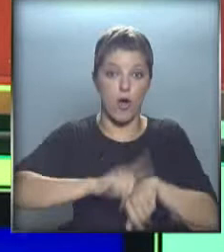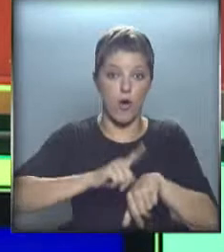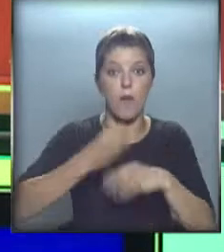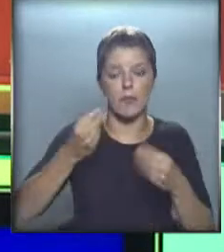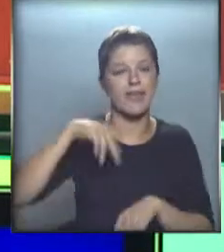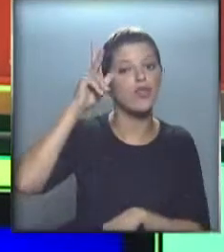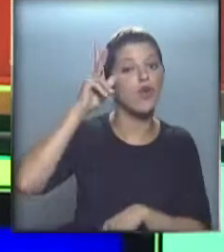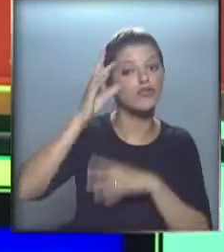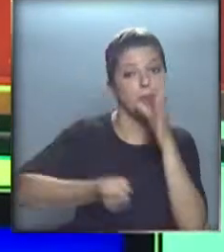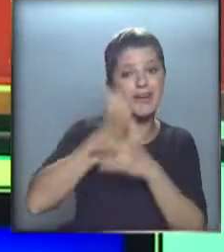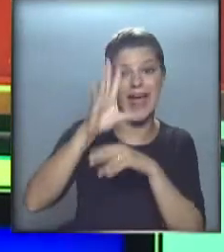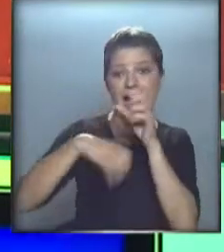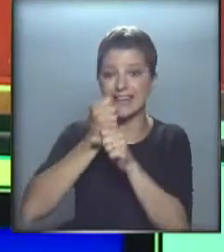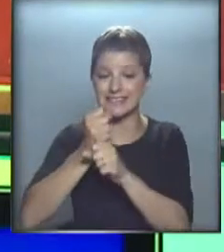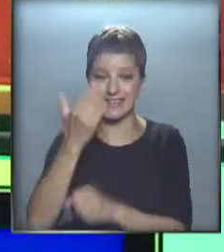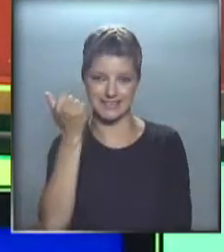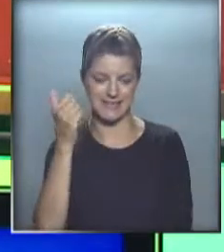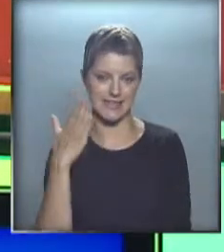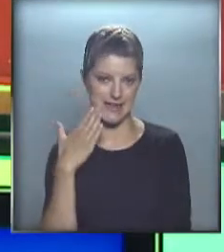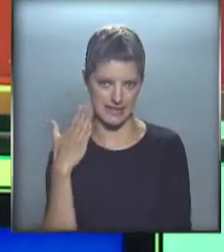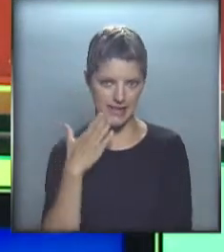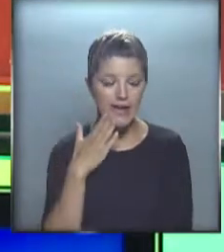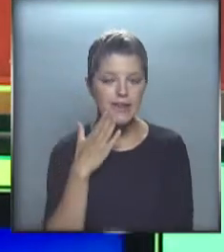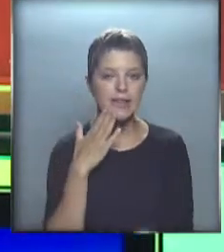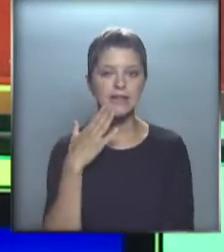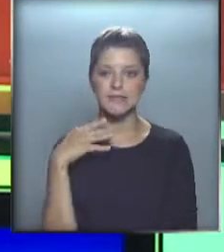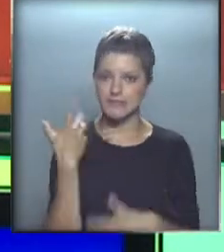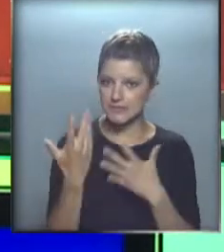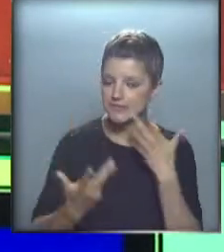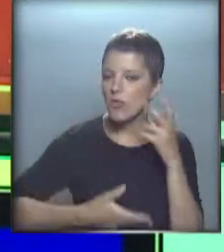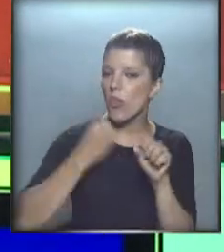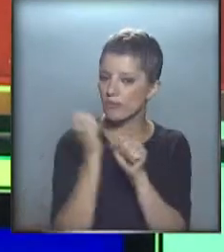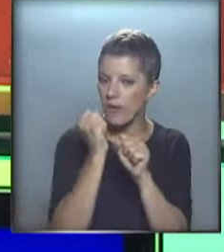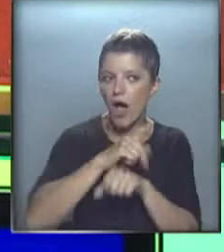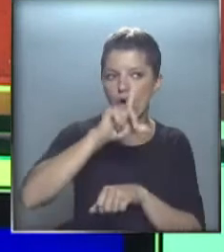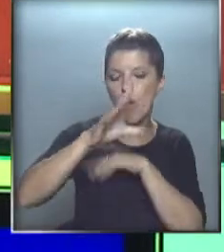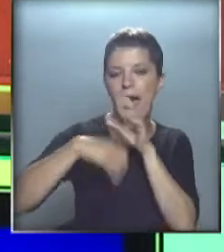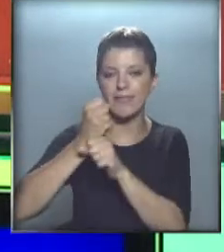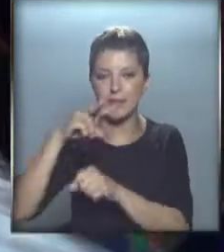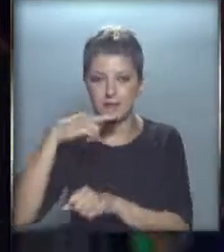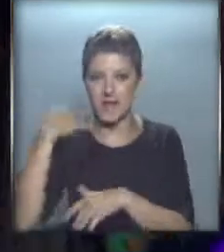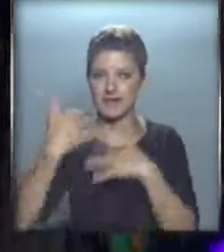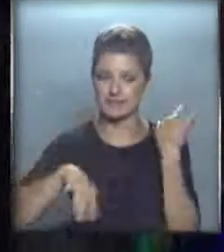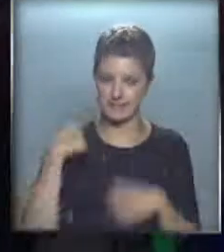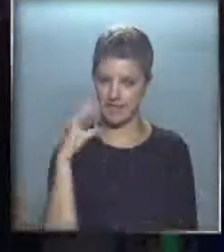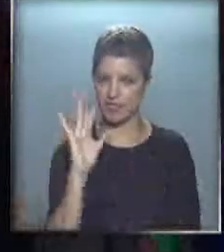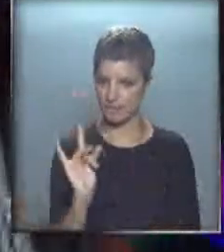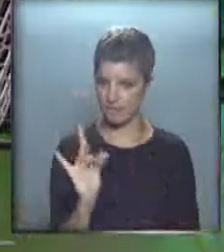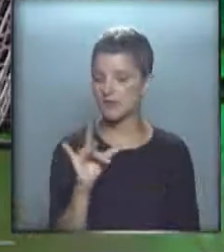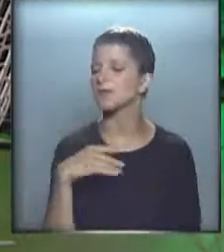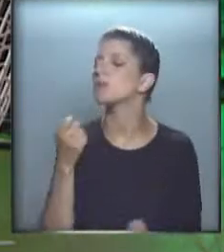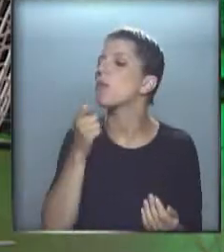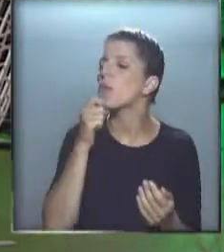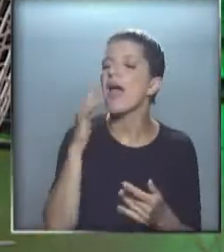mañana. 6, 8 lista para grabar. Okay. Es un ritmo de lunes a viernes, es arduo. ¿Y qué, para decir que sí, qué es lo que más te